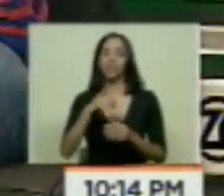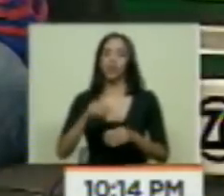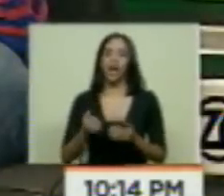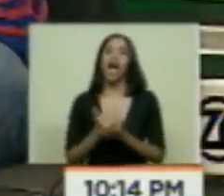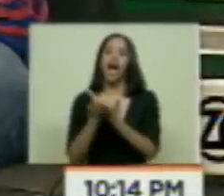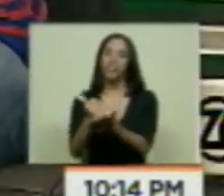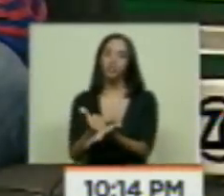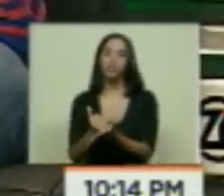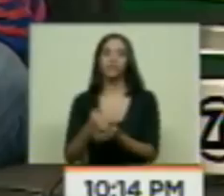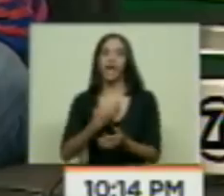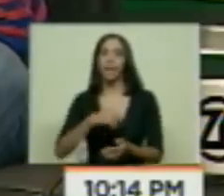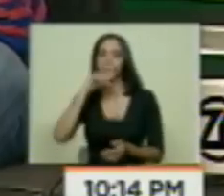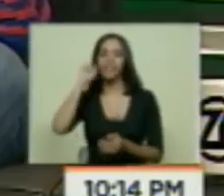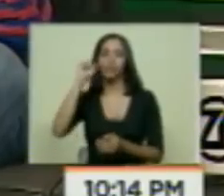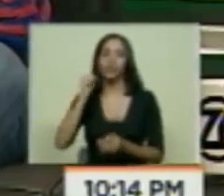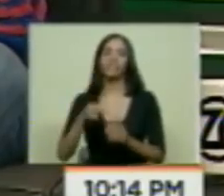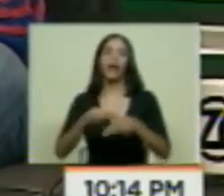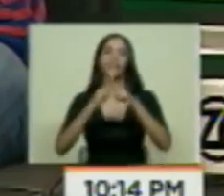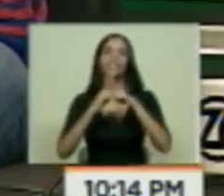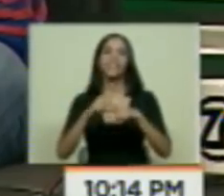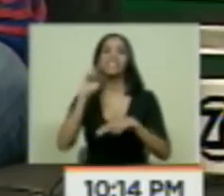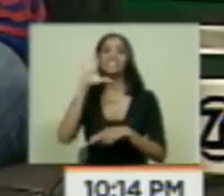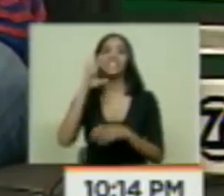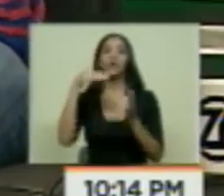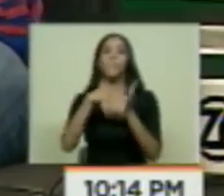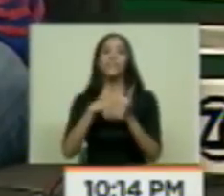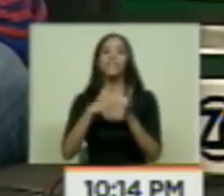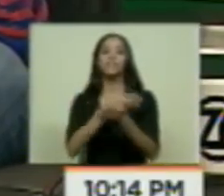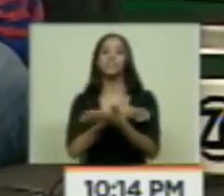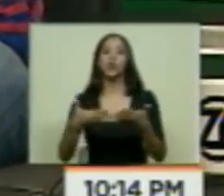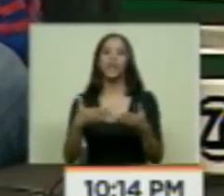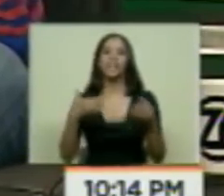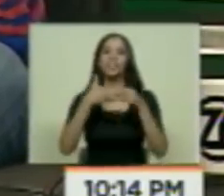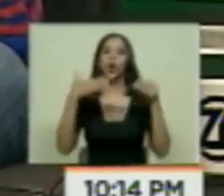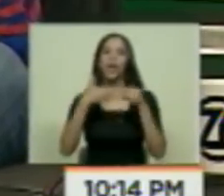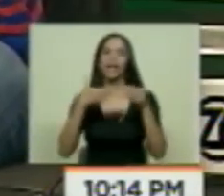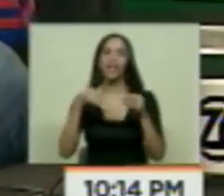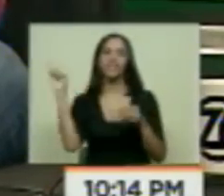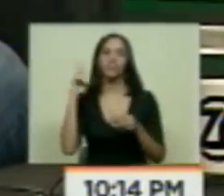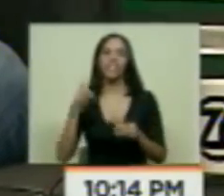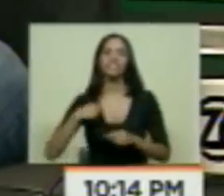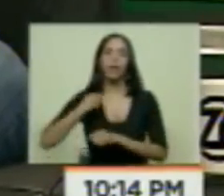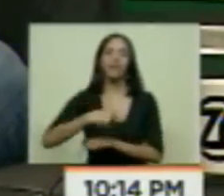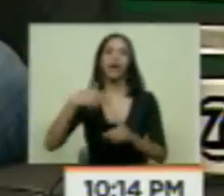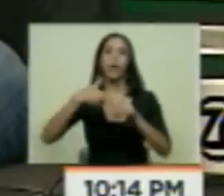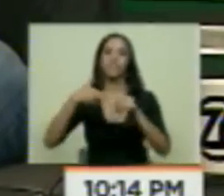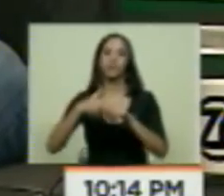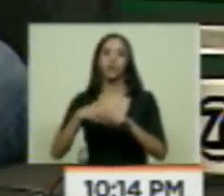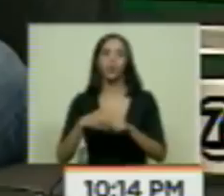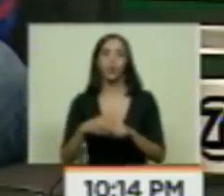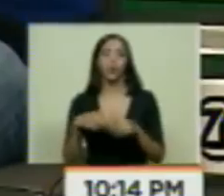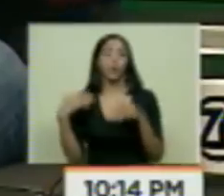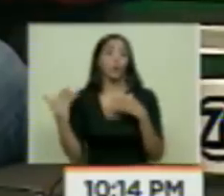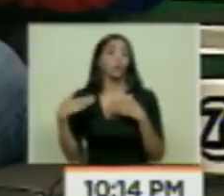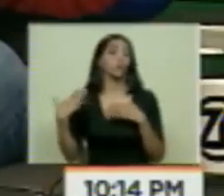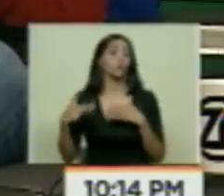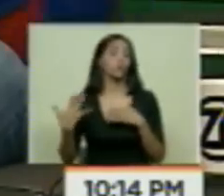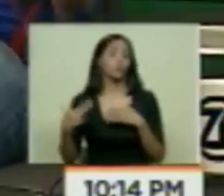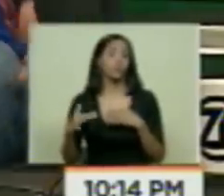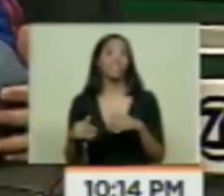porque le van a prestar 5,000 millones de dólares a Venezuela y se va a pagar con petróleo. Mientras Estados